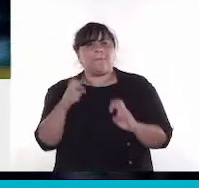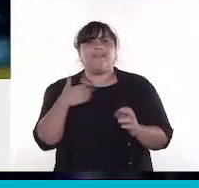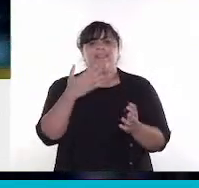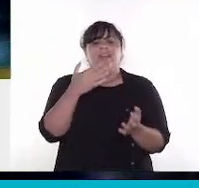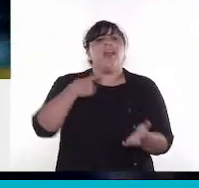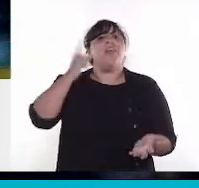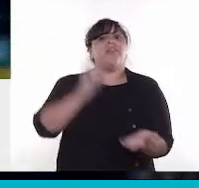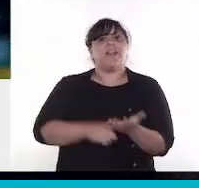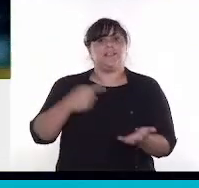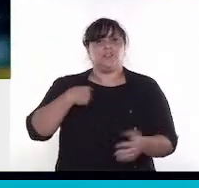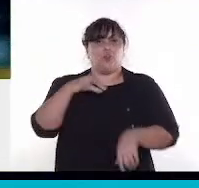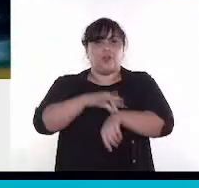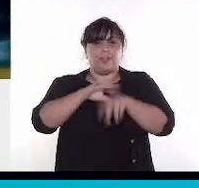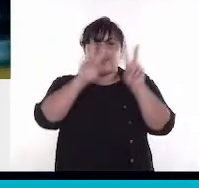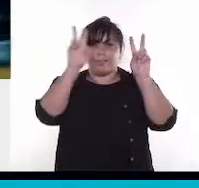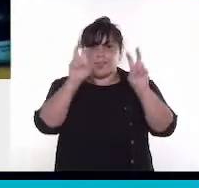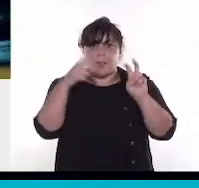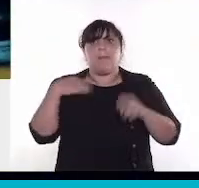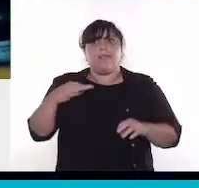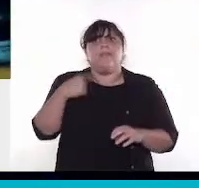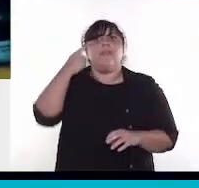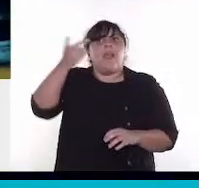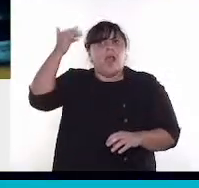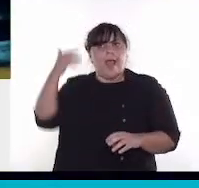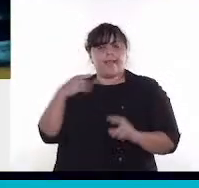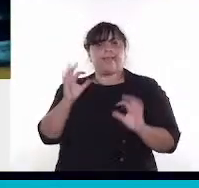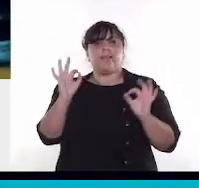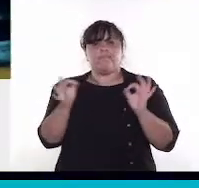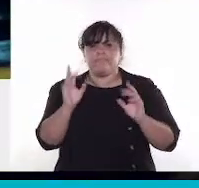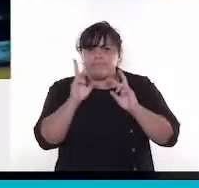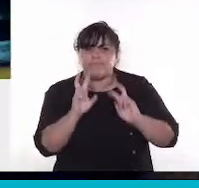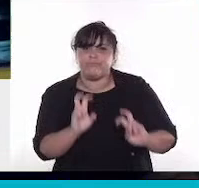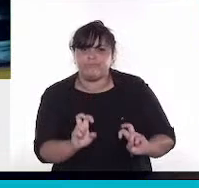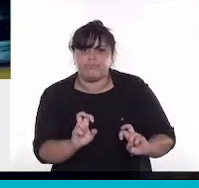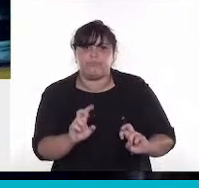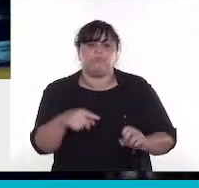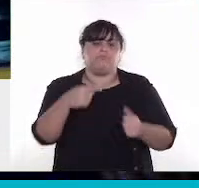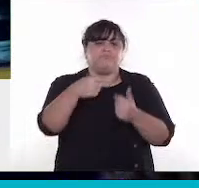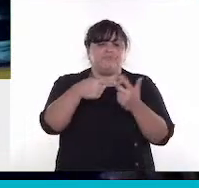médicas y el derecho a peticionar ante las autoridades, entre otros.